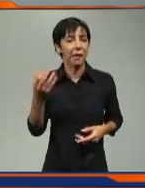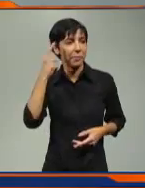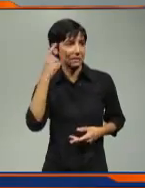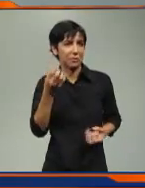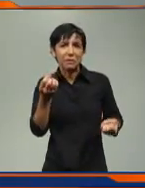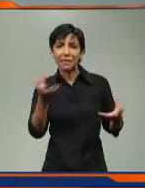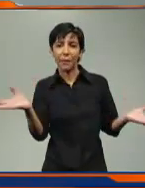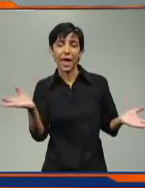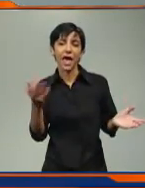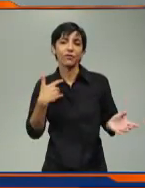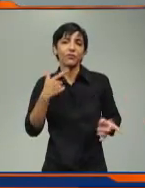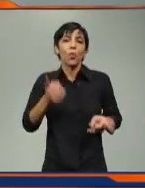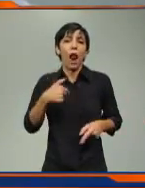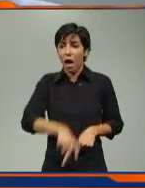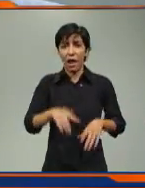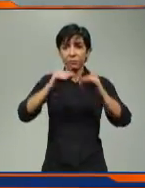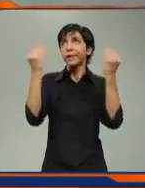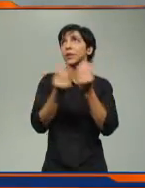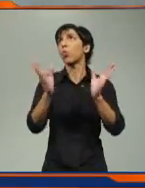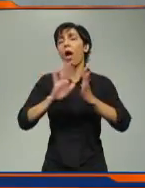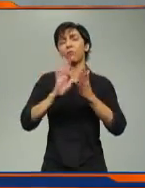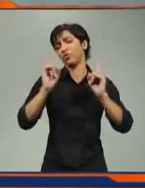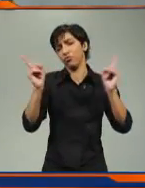sacando conclusiones. O sea, voy a dar lo mejor y mi compañera